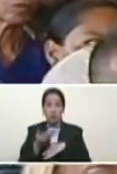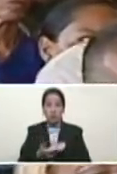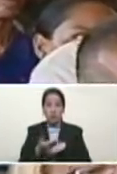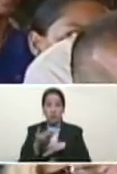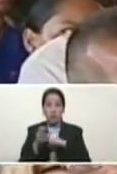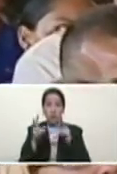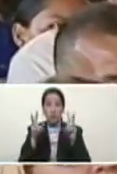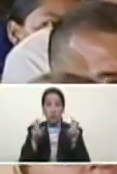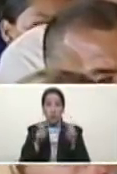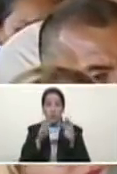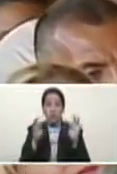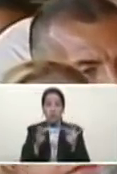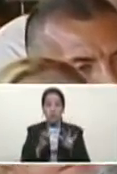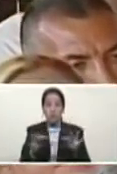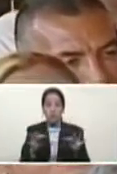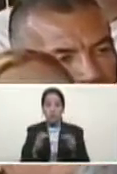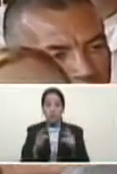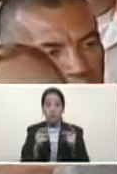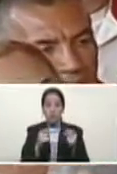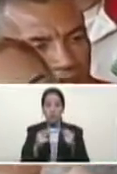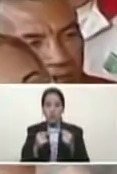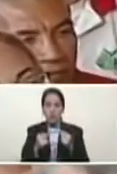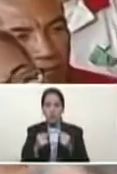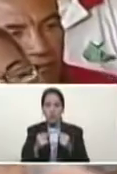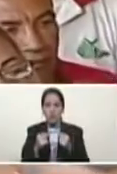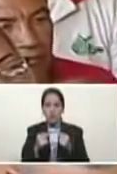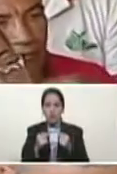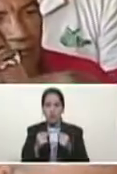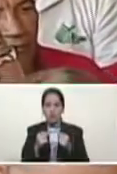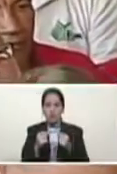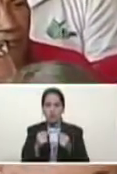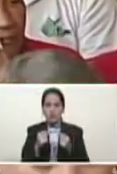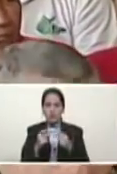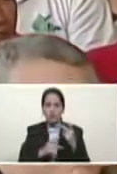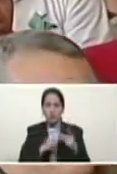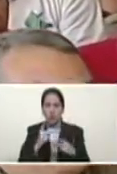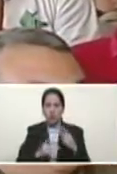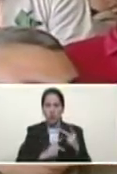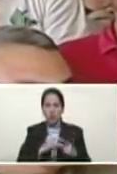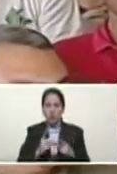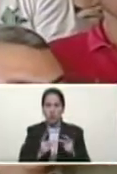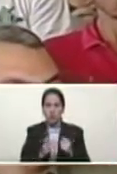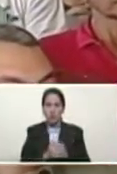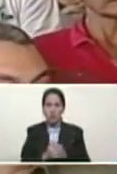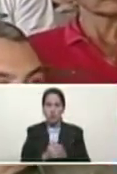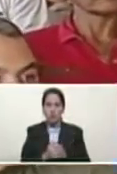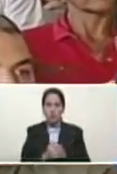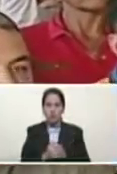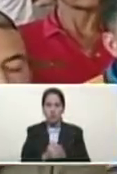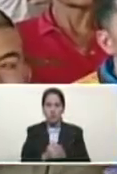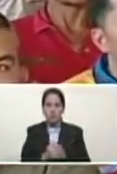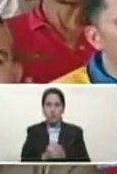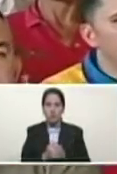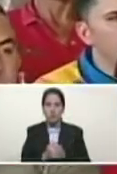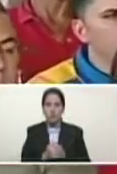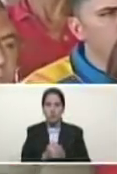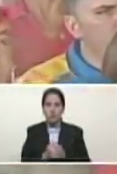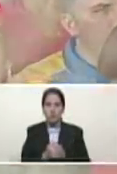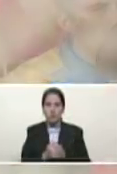productivo y de la actividad productiva necesaria para satisfacer las necesidades de nuestro pueblo. Así